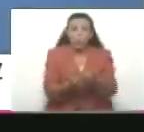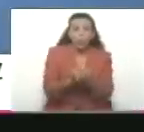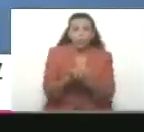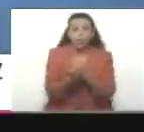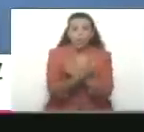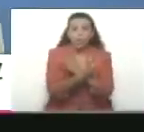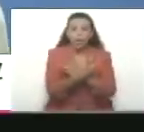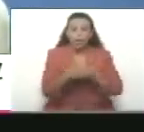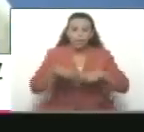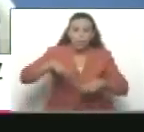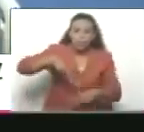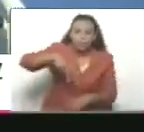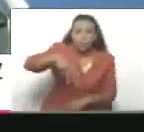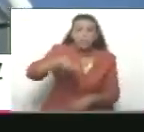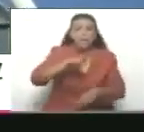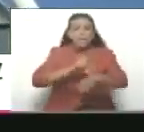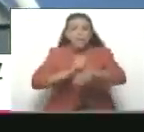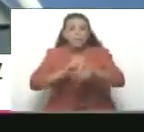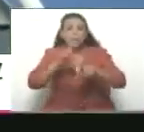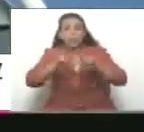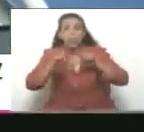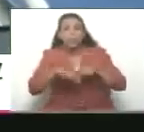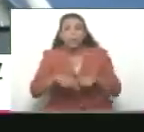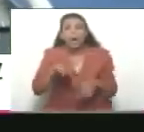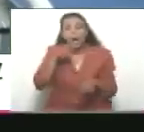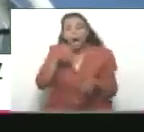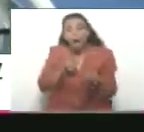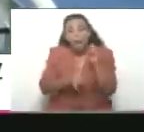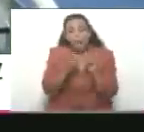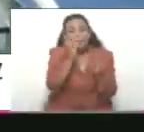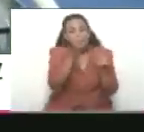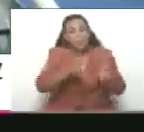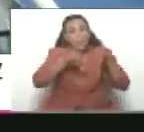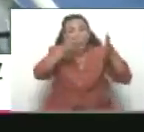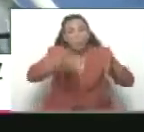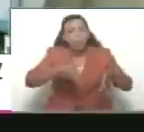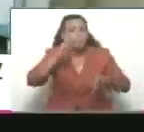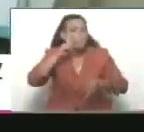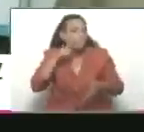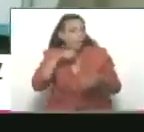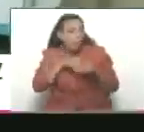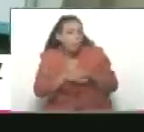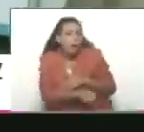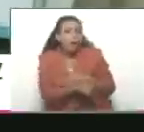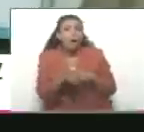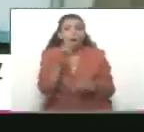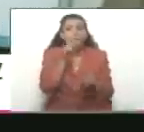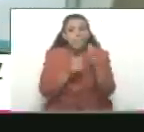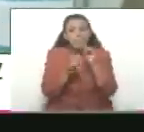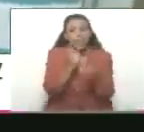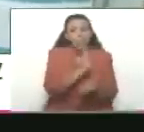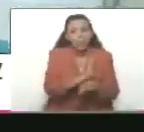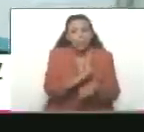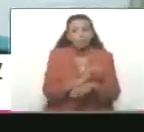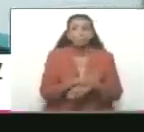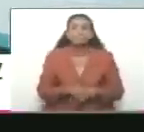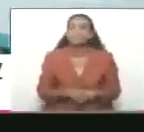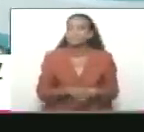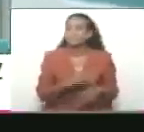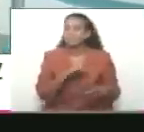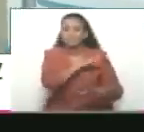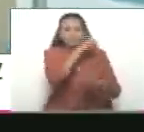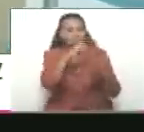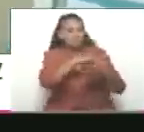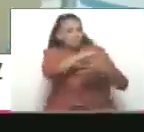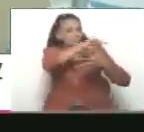ostetricia pediatría puericultura y nefrología una una extraordinaria obra presentea en